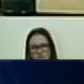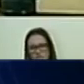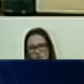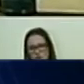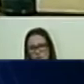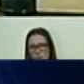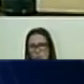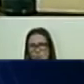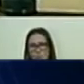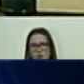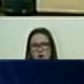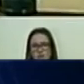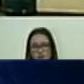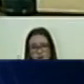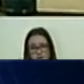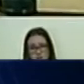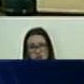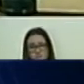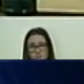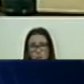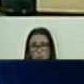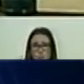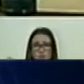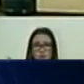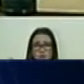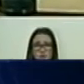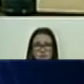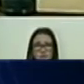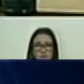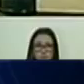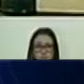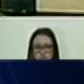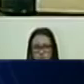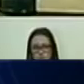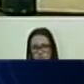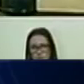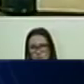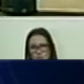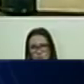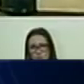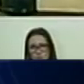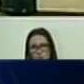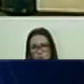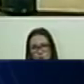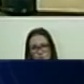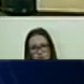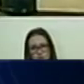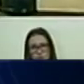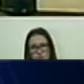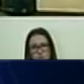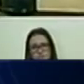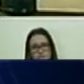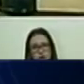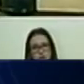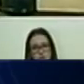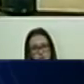muertos, que ha conmovido a la opinión pública de los Estados Unidos y podemos decir a la opinión pública mundial.